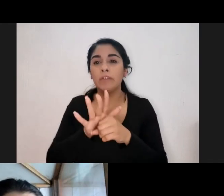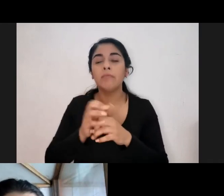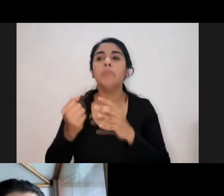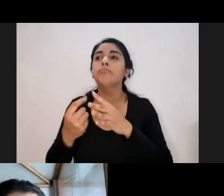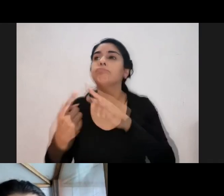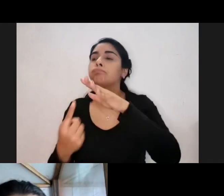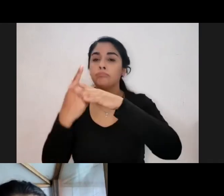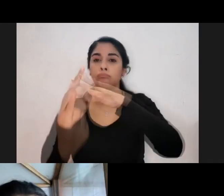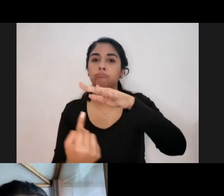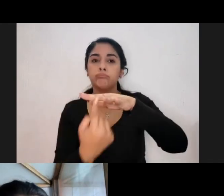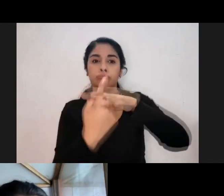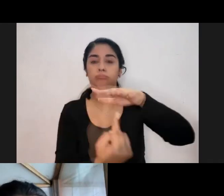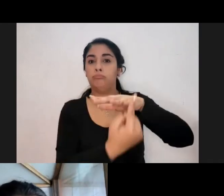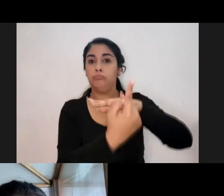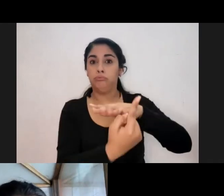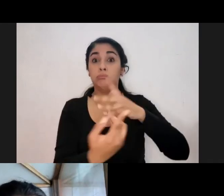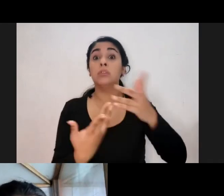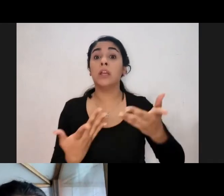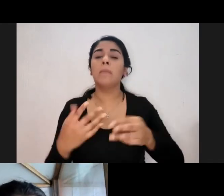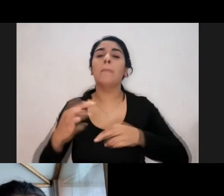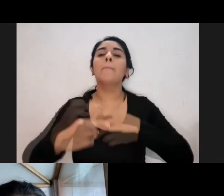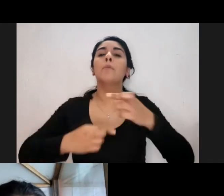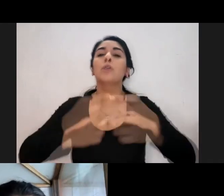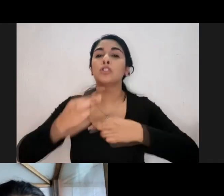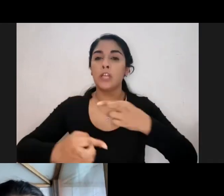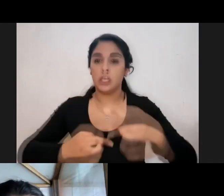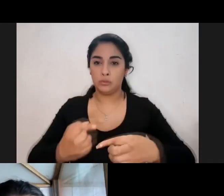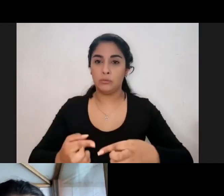¿sí? Procesos de selección.